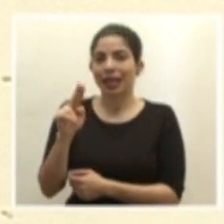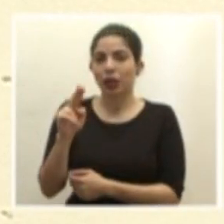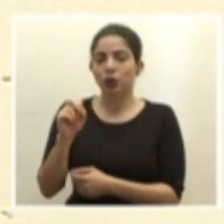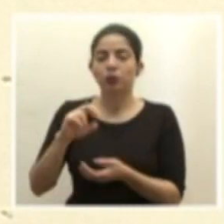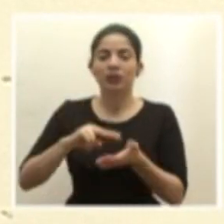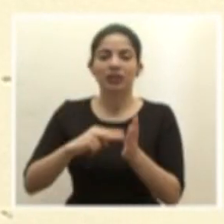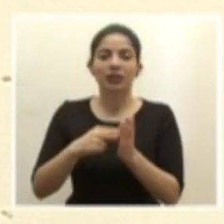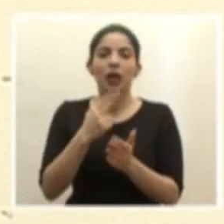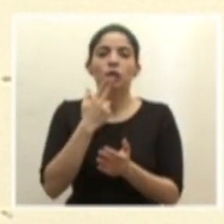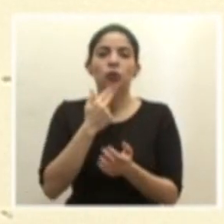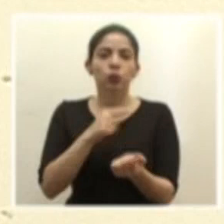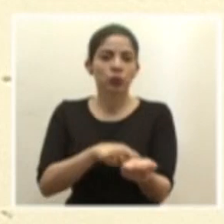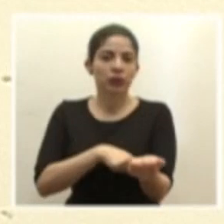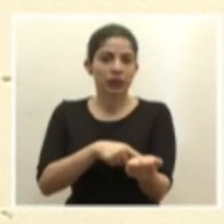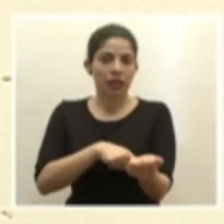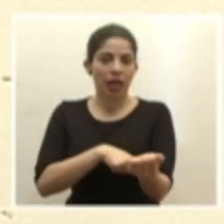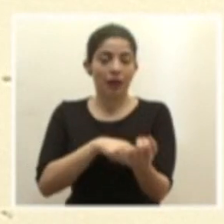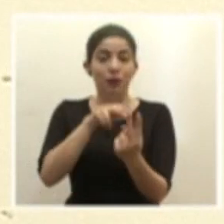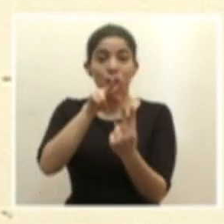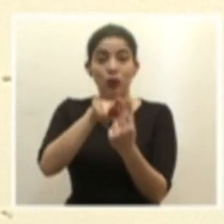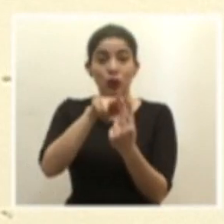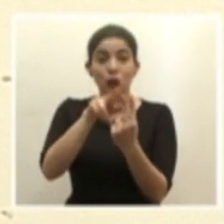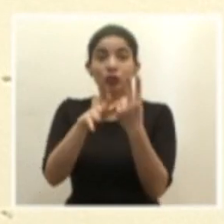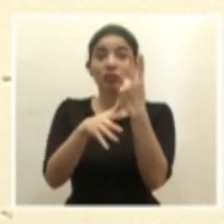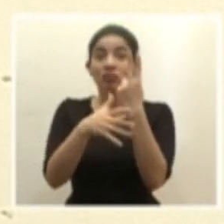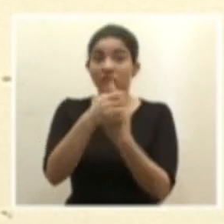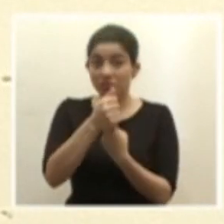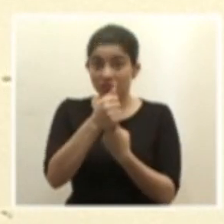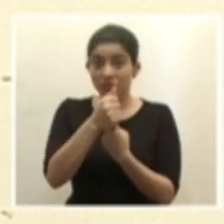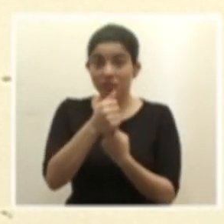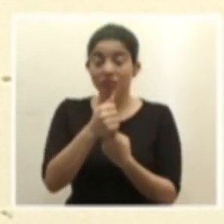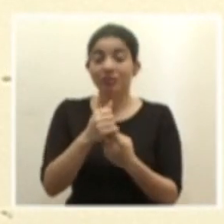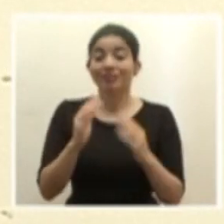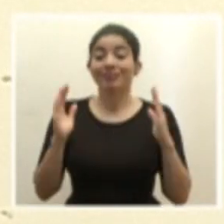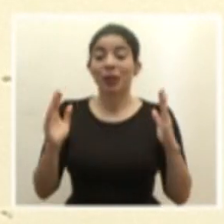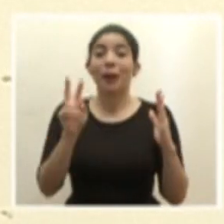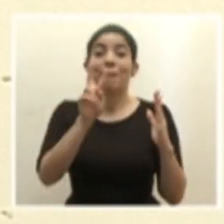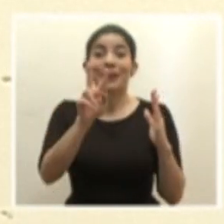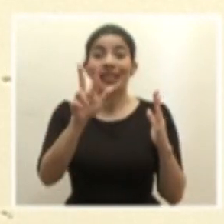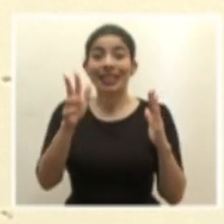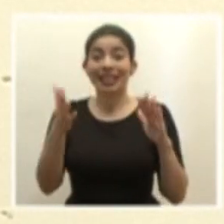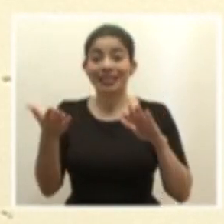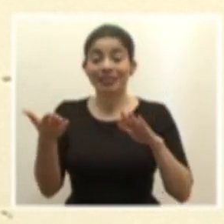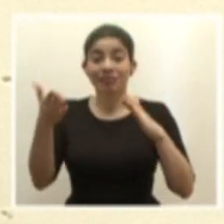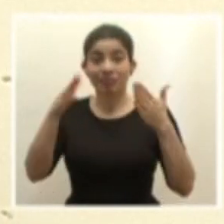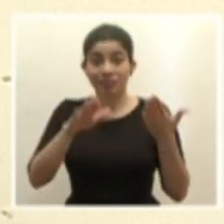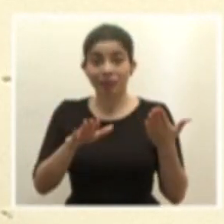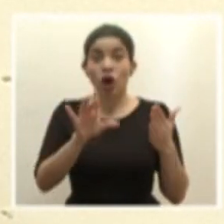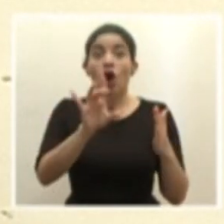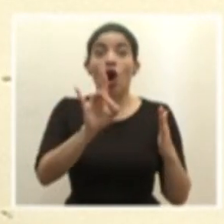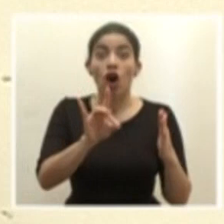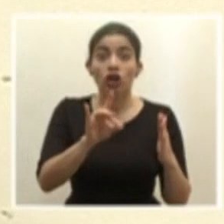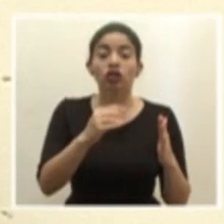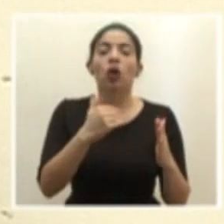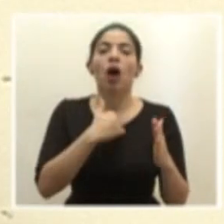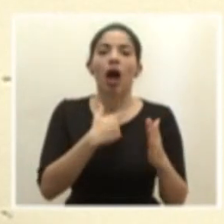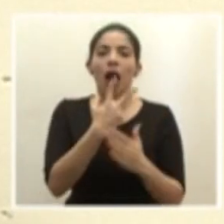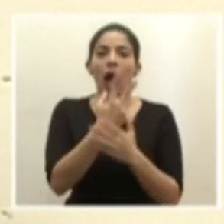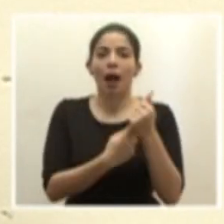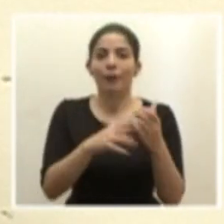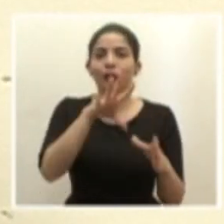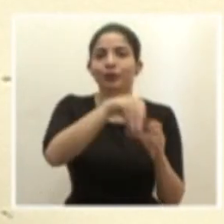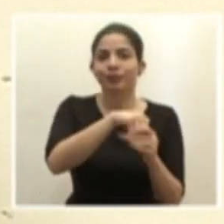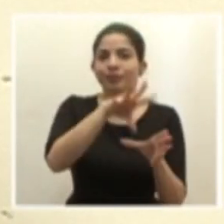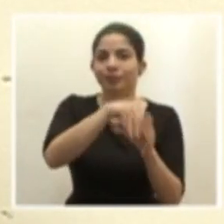azúcar en la sangre. Esos 2 factores, habían 8 de los 23 personas que han fallecido que tenían esos dos